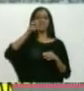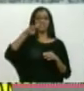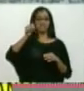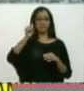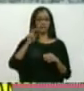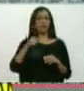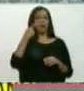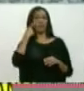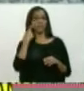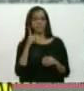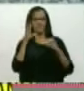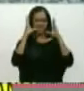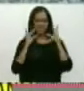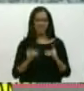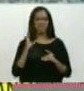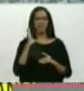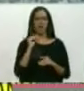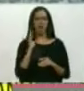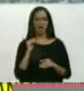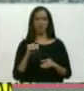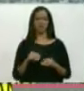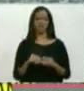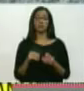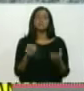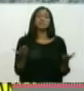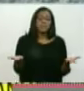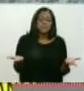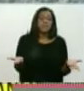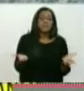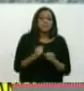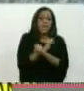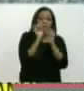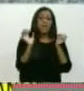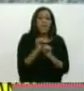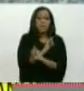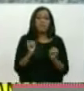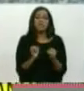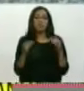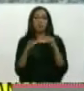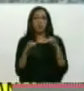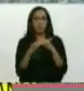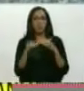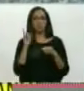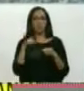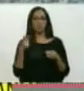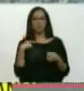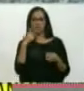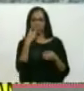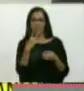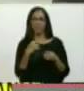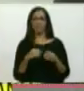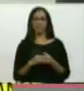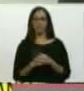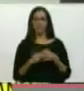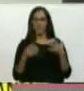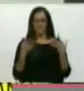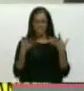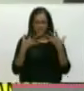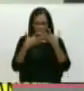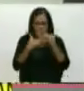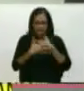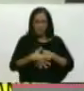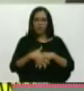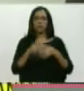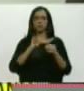si ella se decide hablar, si se aclara por fin si estos grupos también tuvieron que ver en el entramado de corrupción.